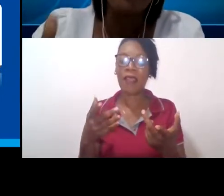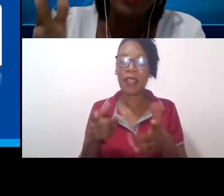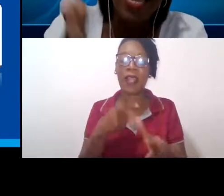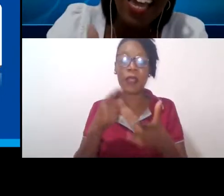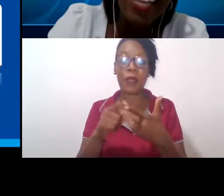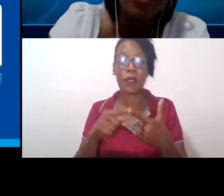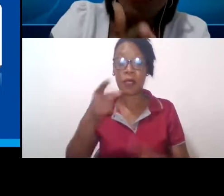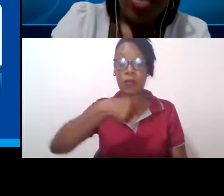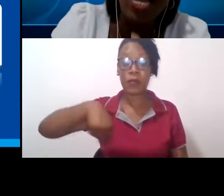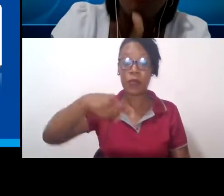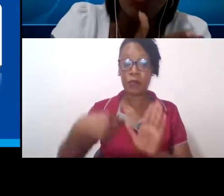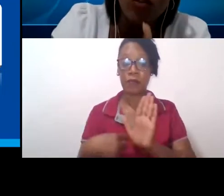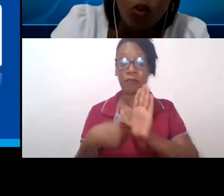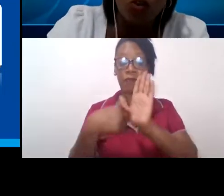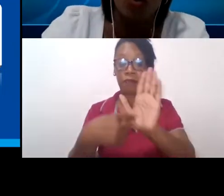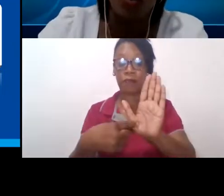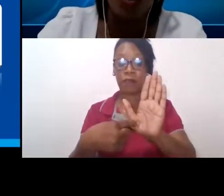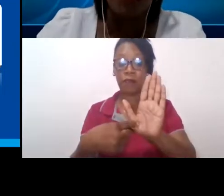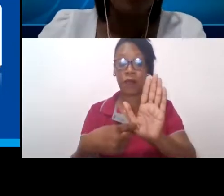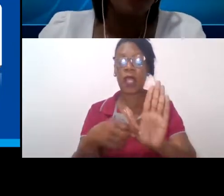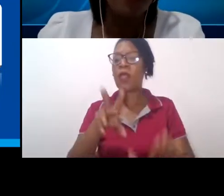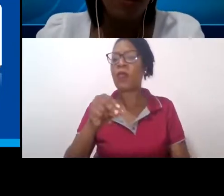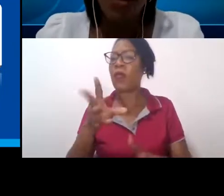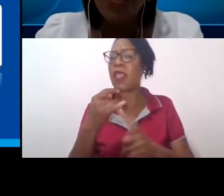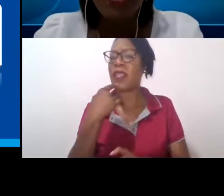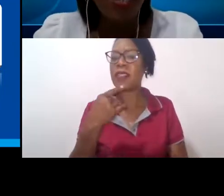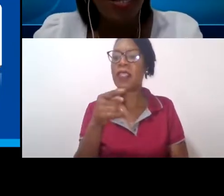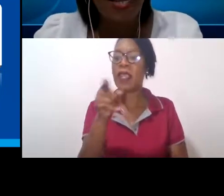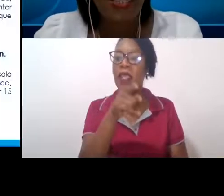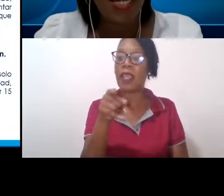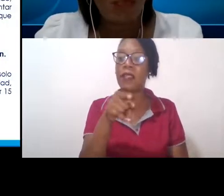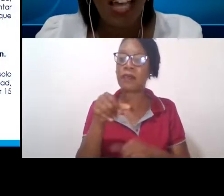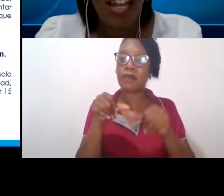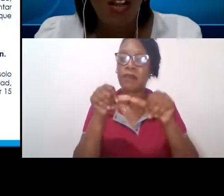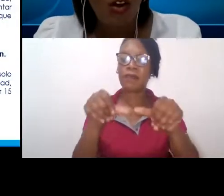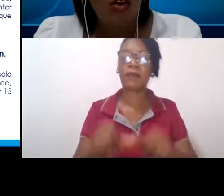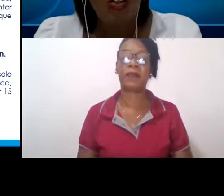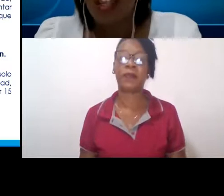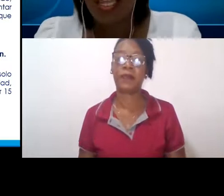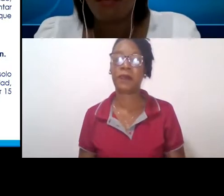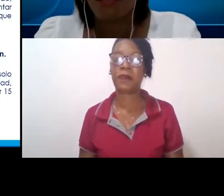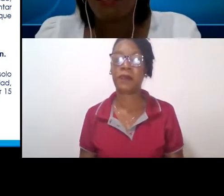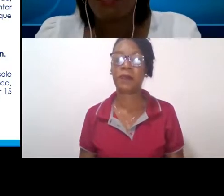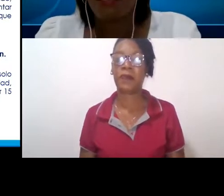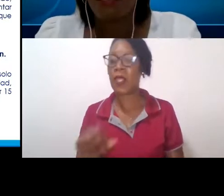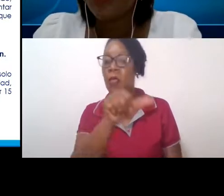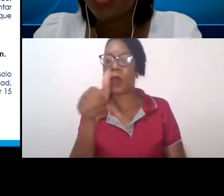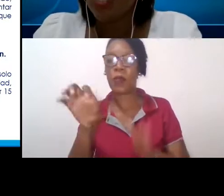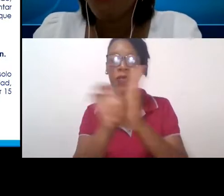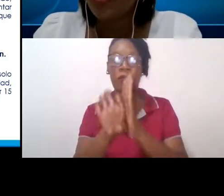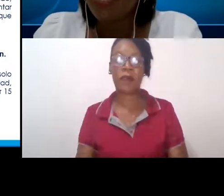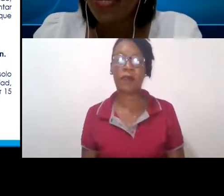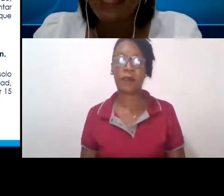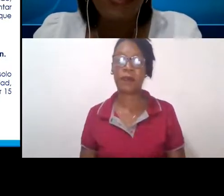quiere decir que eso seamos nosotros. Vamos a seguir adelante y les voy a dar otro ejemplo.